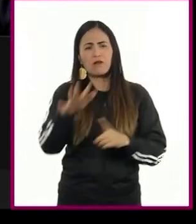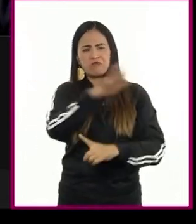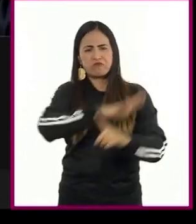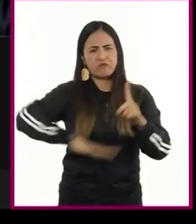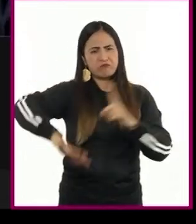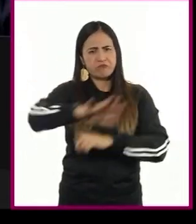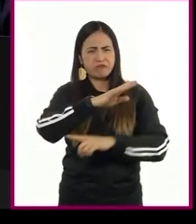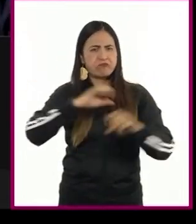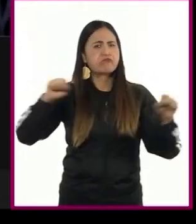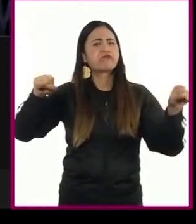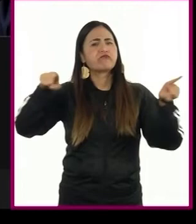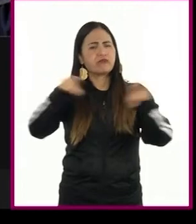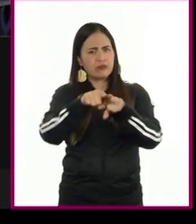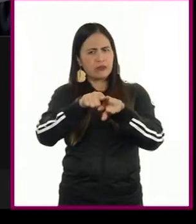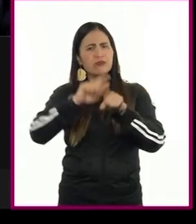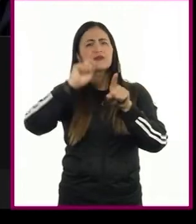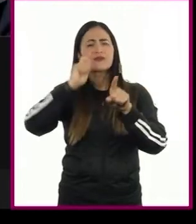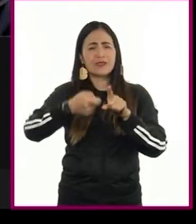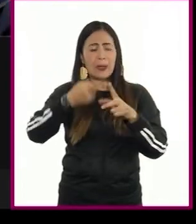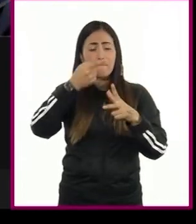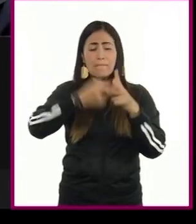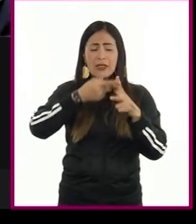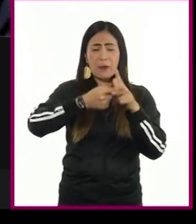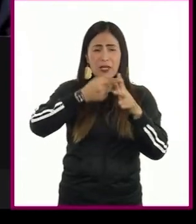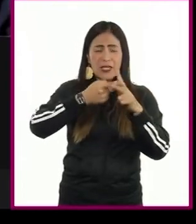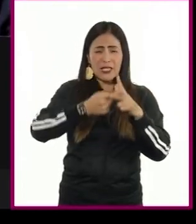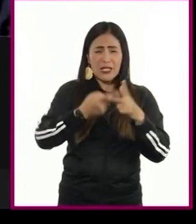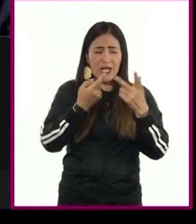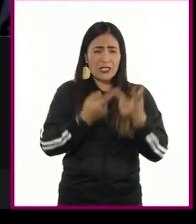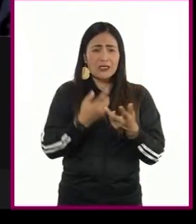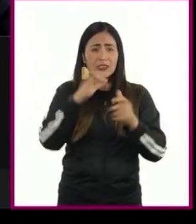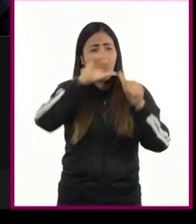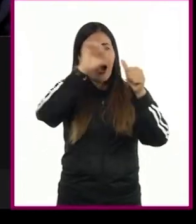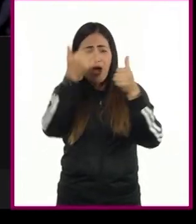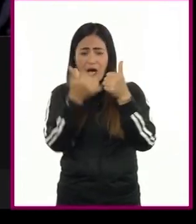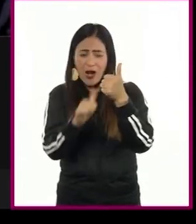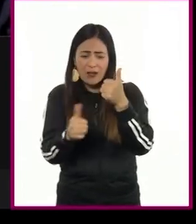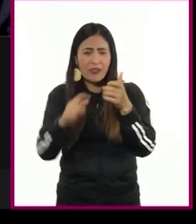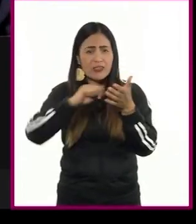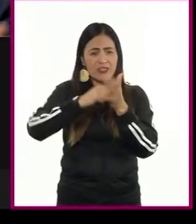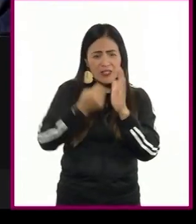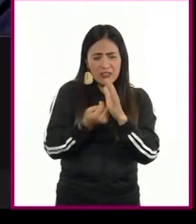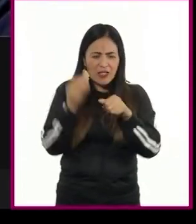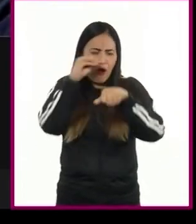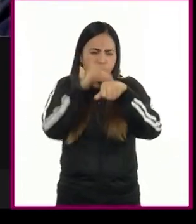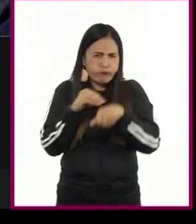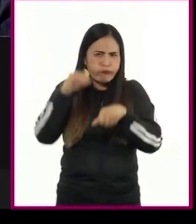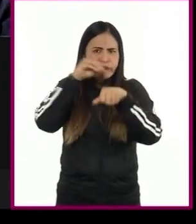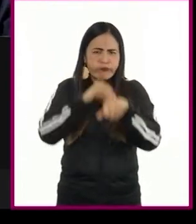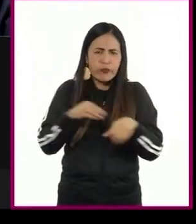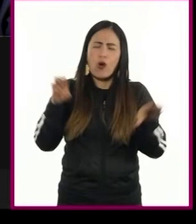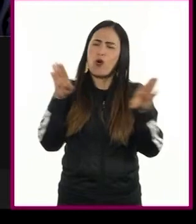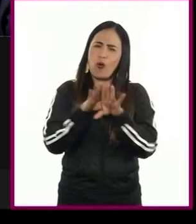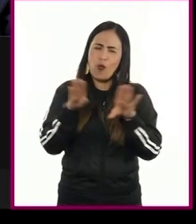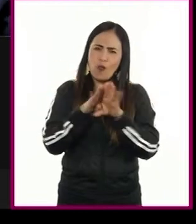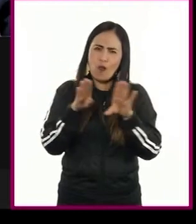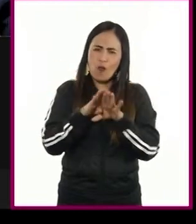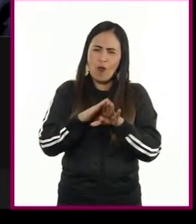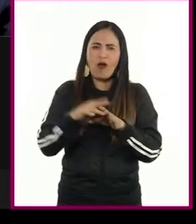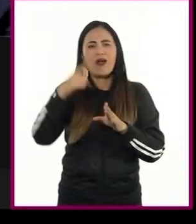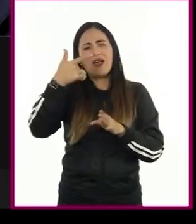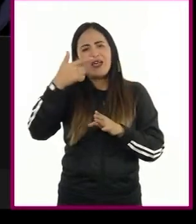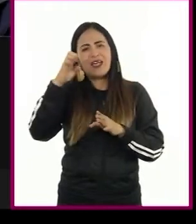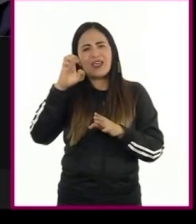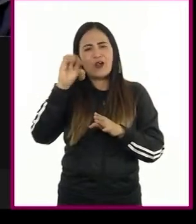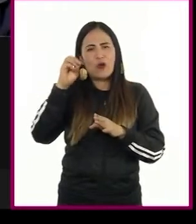cultural, con el deseo de matematizar las artes y la técnica, recurriendo para ello a la